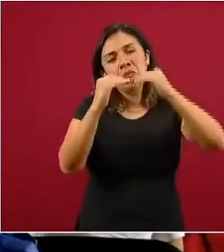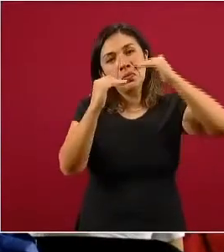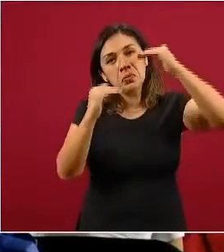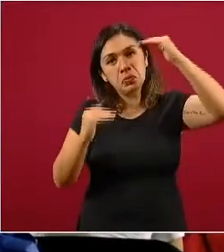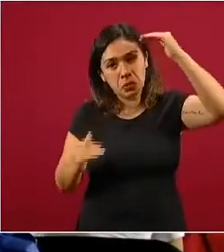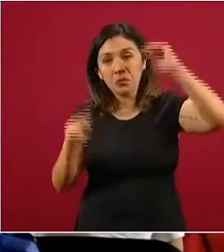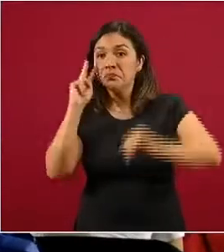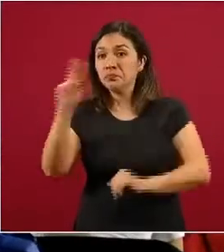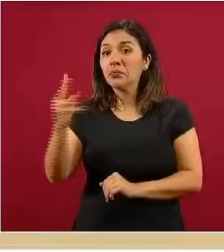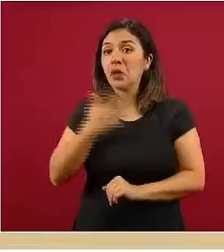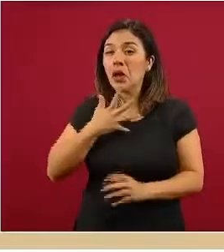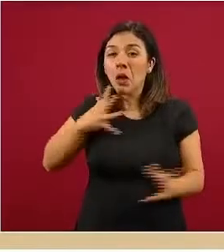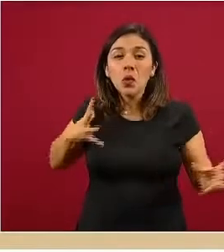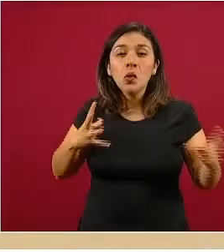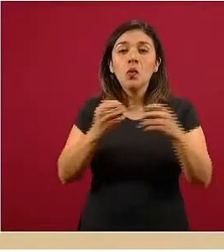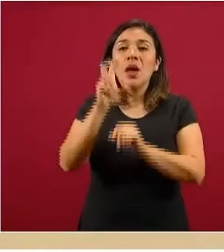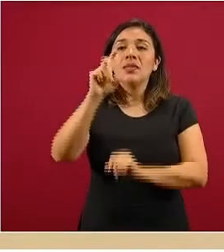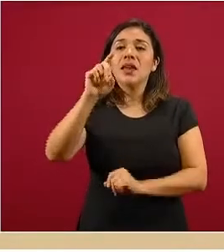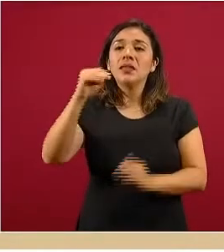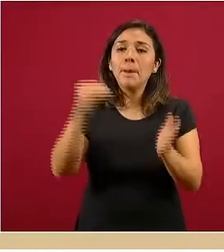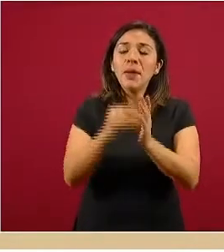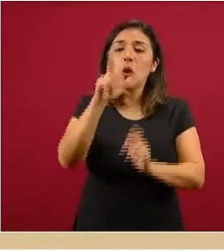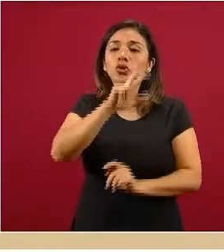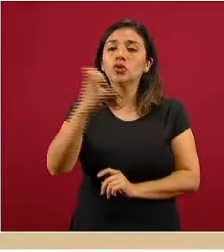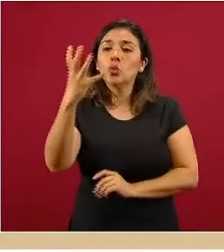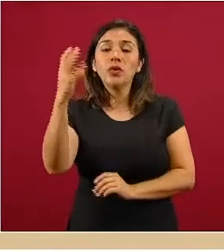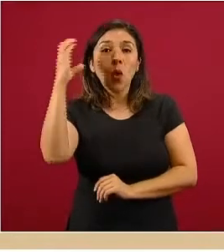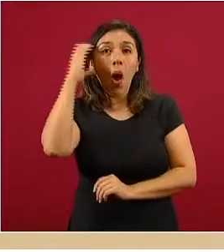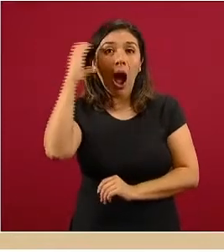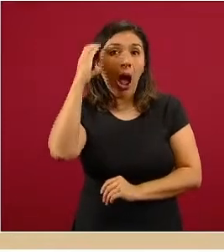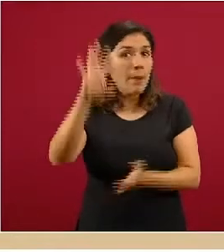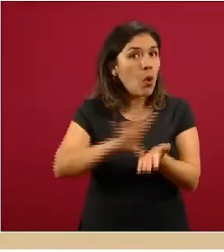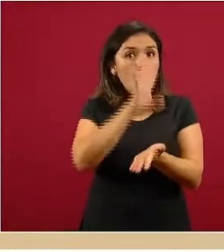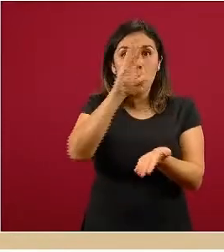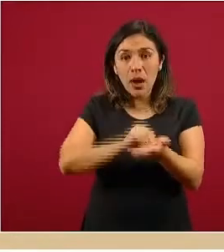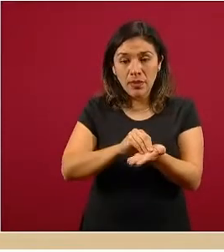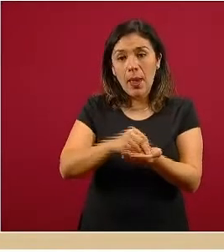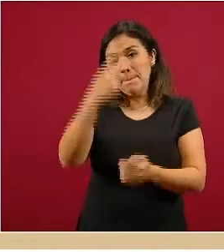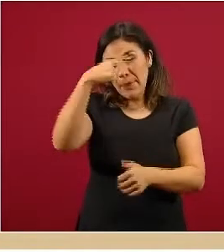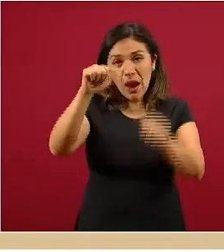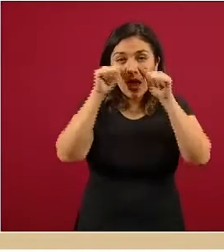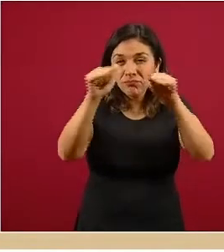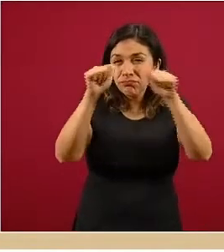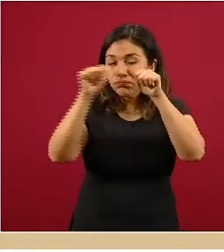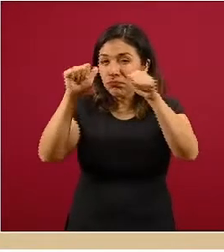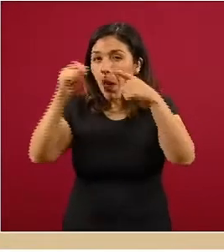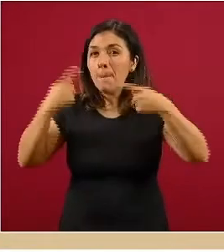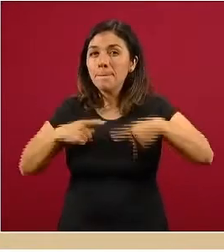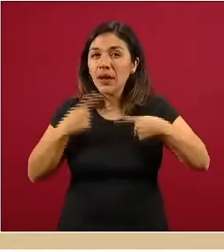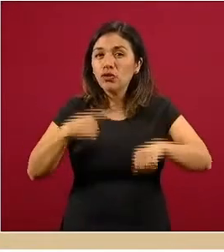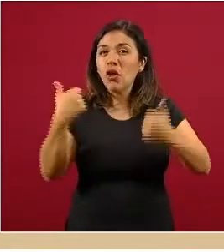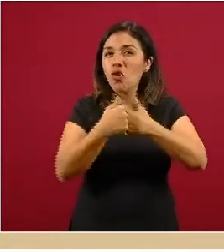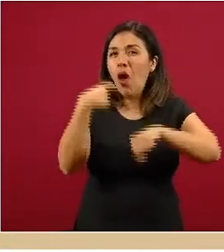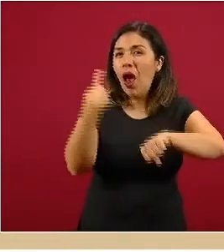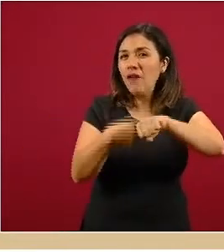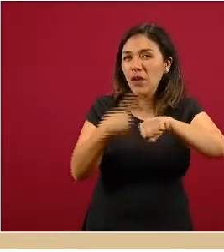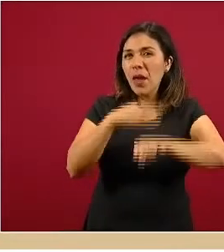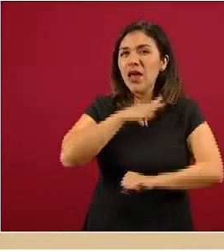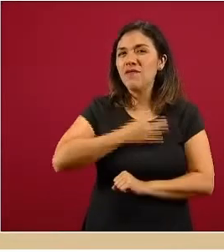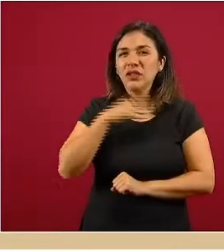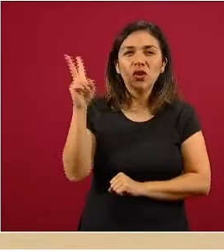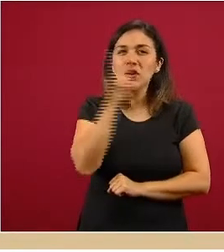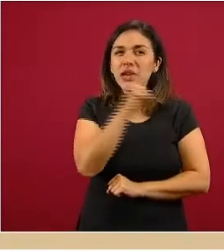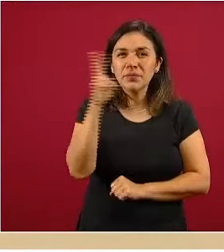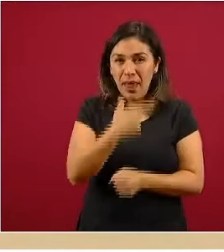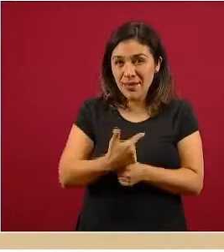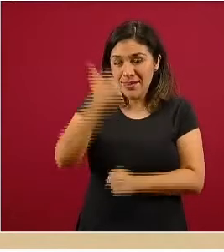438,754 personas se han recuperado, y tenemos registro de que se han recuperado, dado que hay muchas personas que también